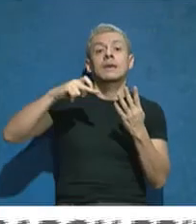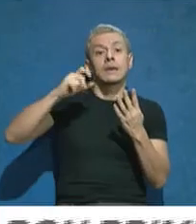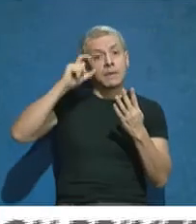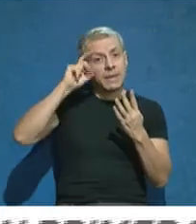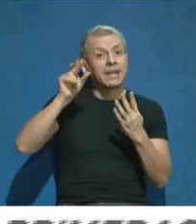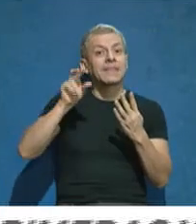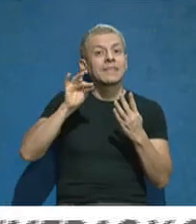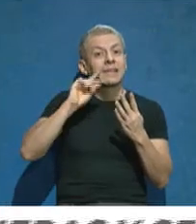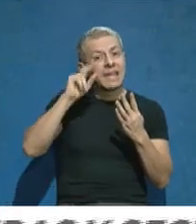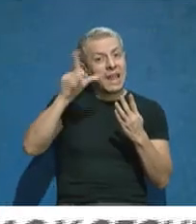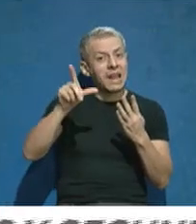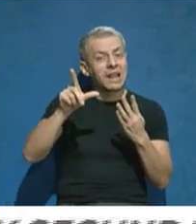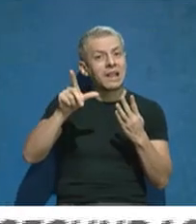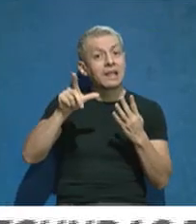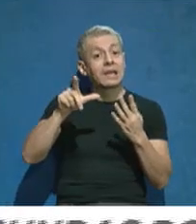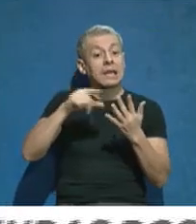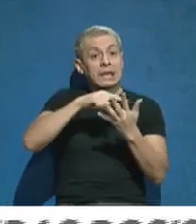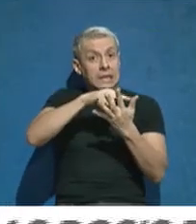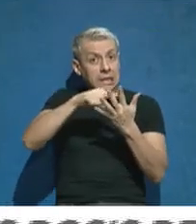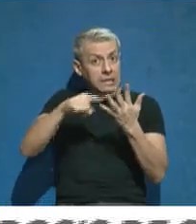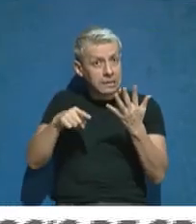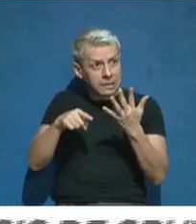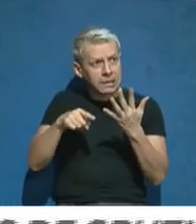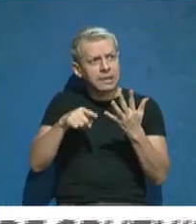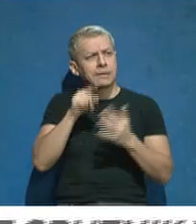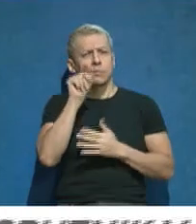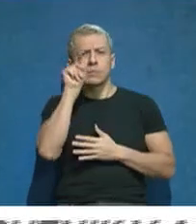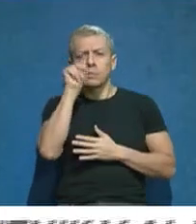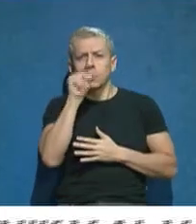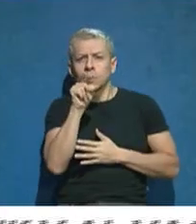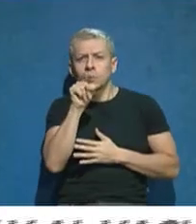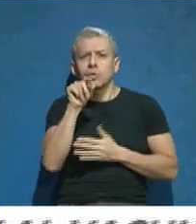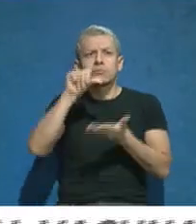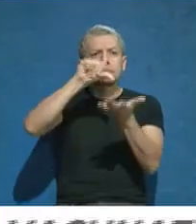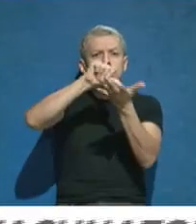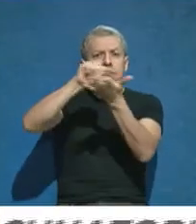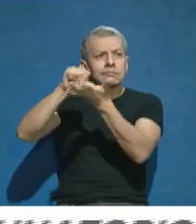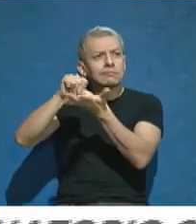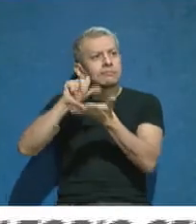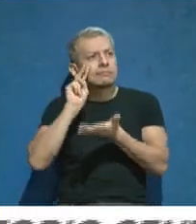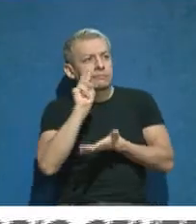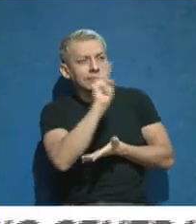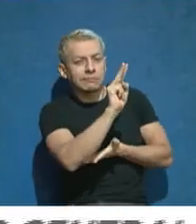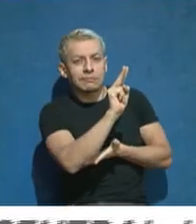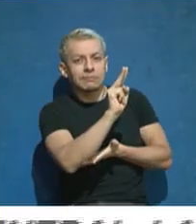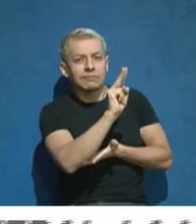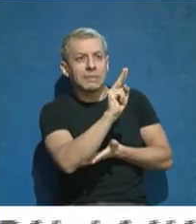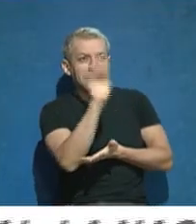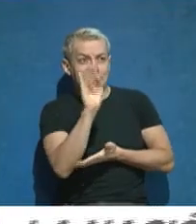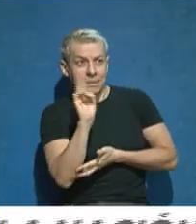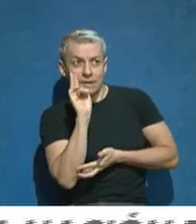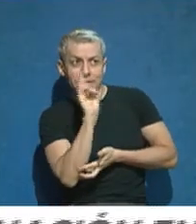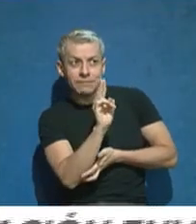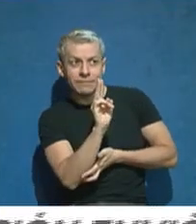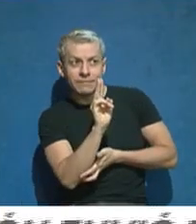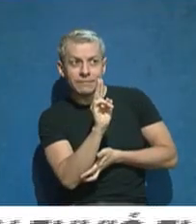de Perdriel podrían marcar alguna zona específica. Ahí, precisamente, yo estoy viendo el mapa a través del monitor que tenemos